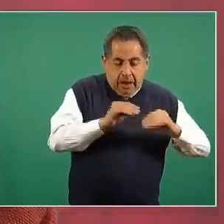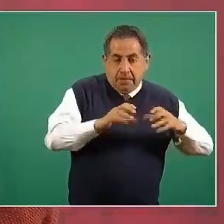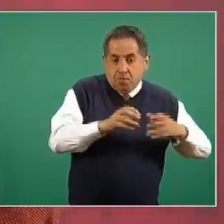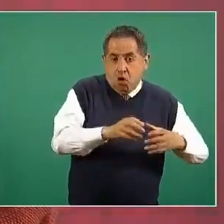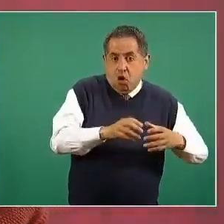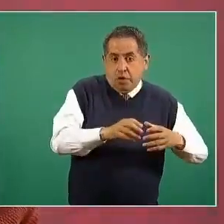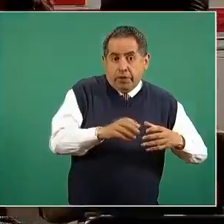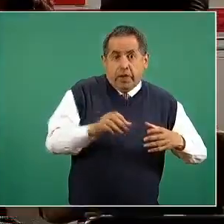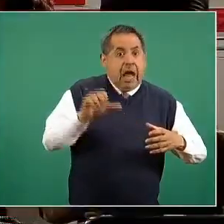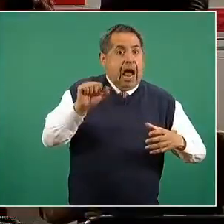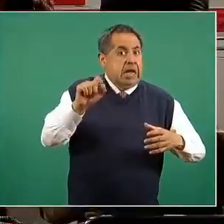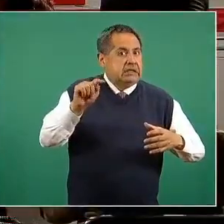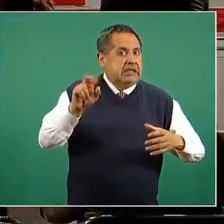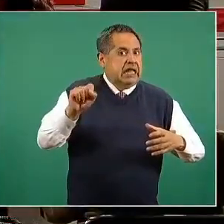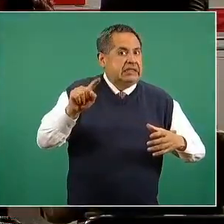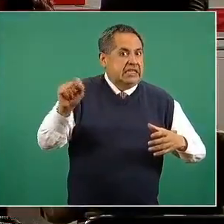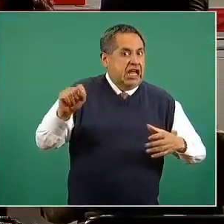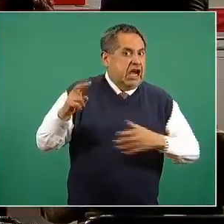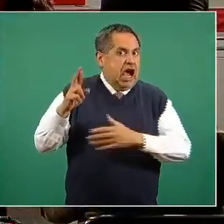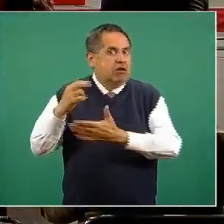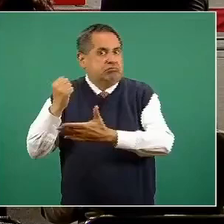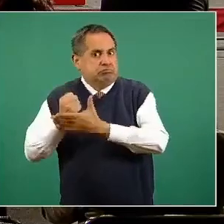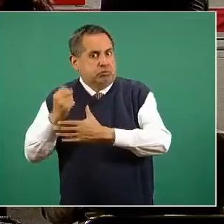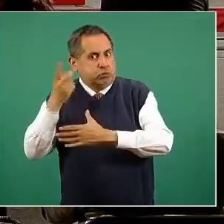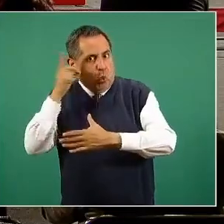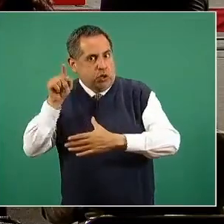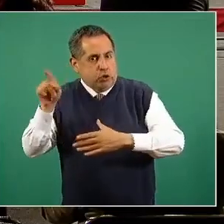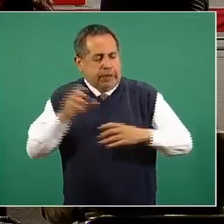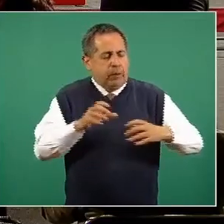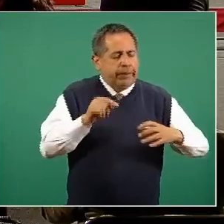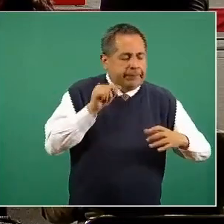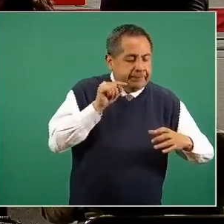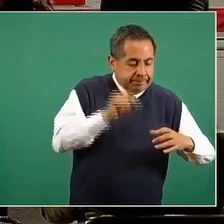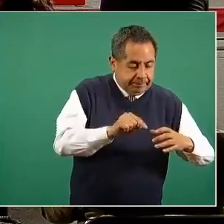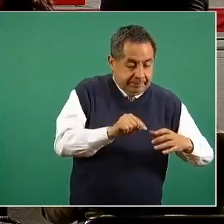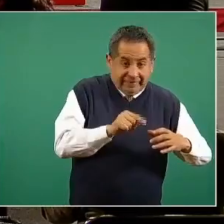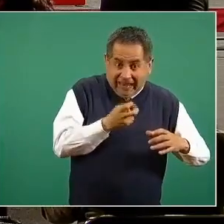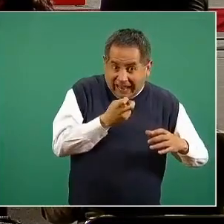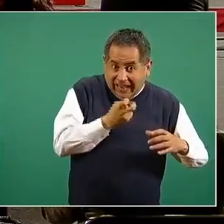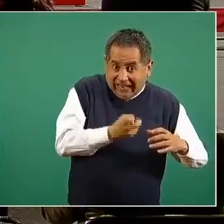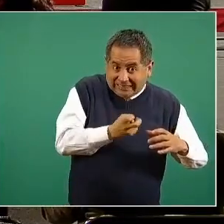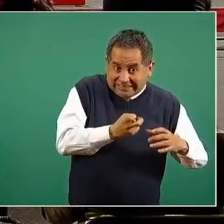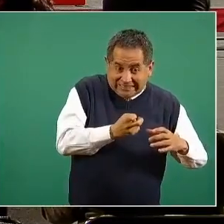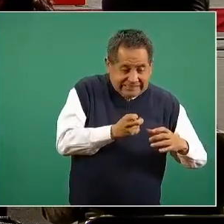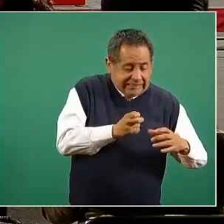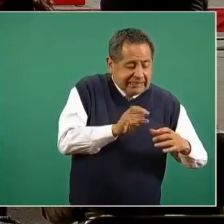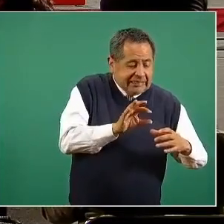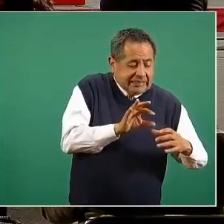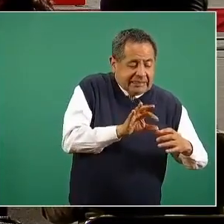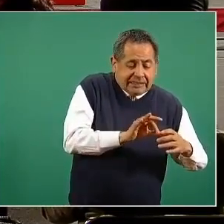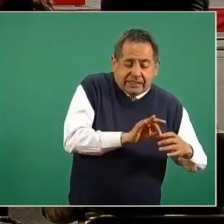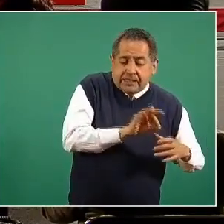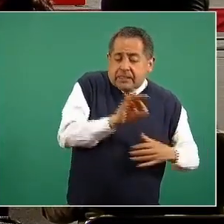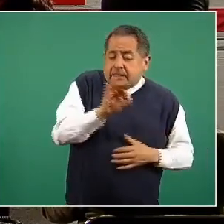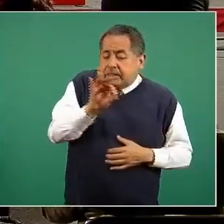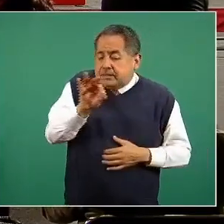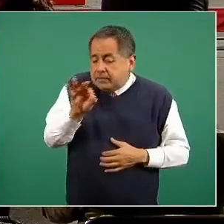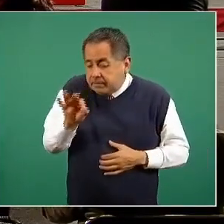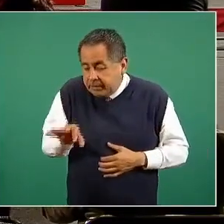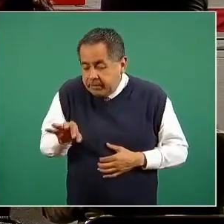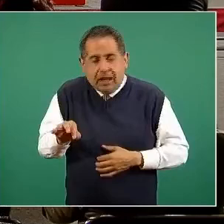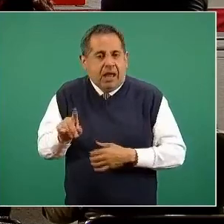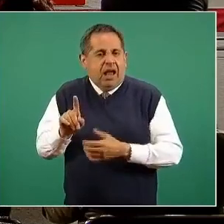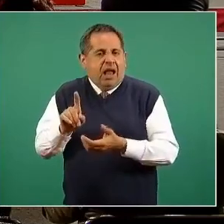hecho, de AstraZeneca, la Universidad de Oxford, y se siembra en un líquido que tiene una serie de